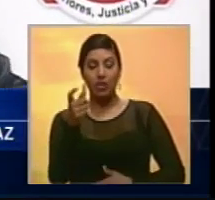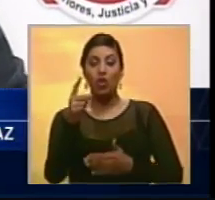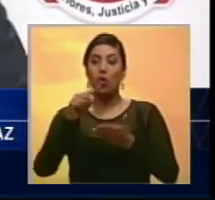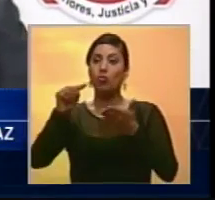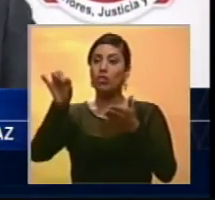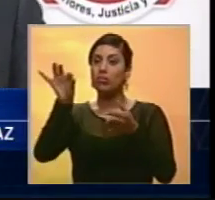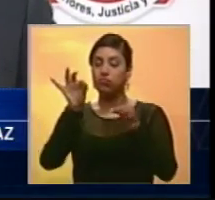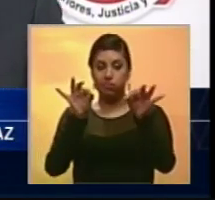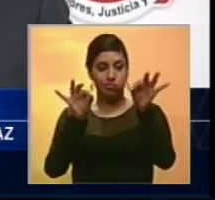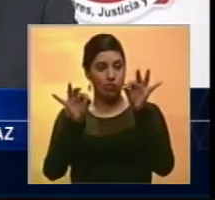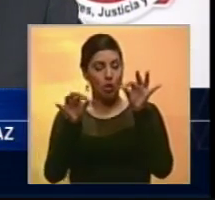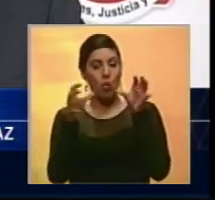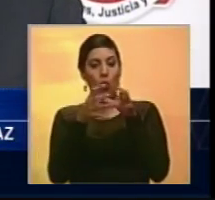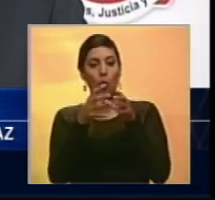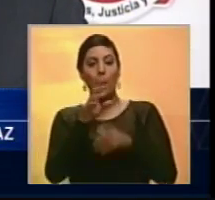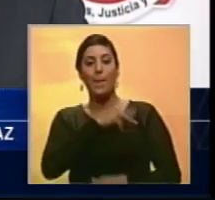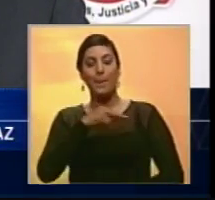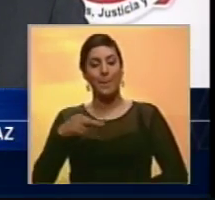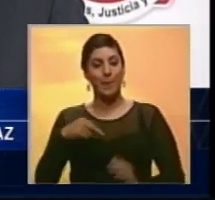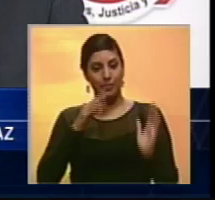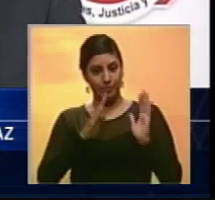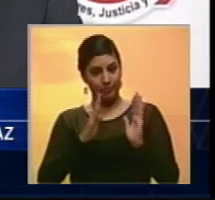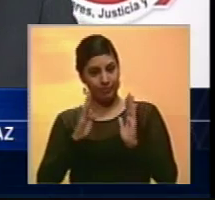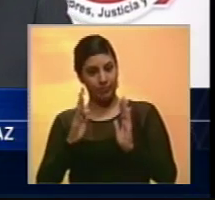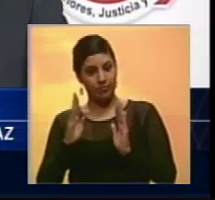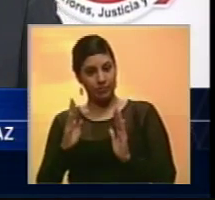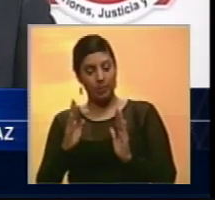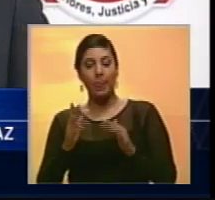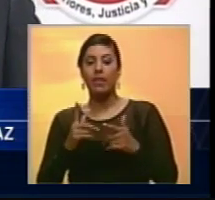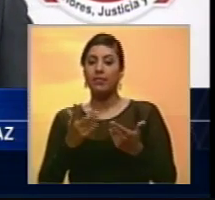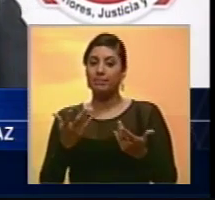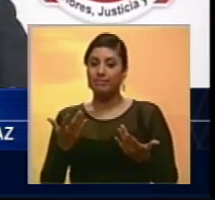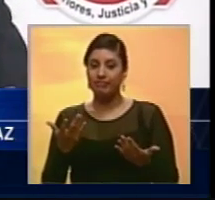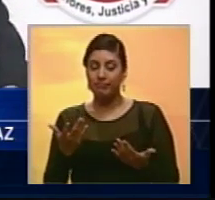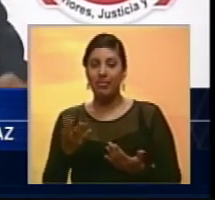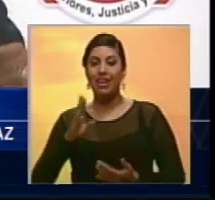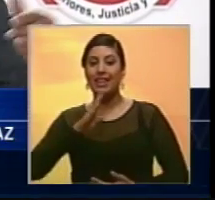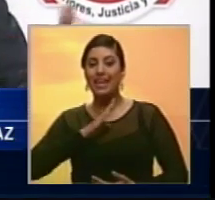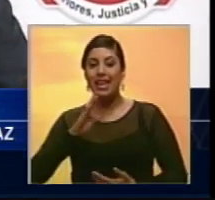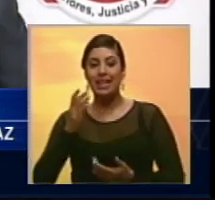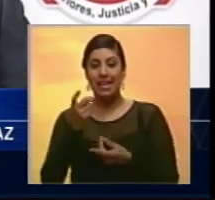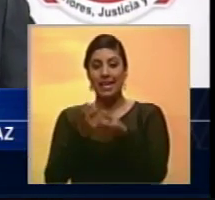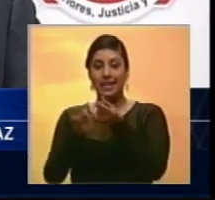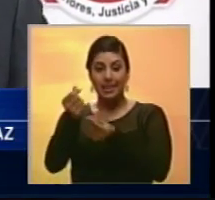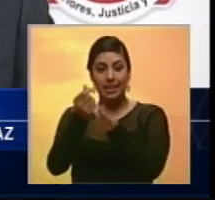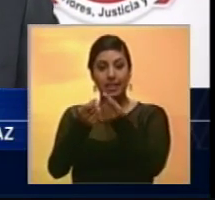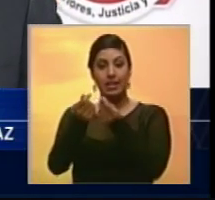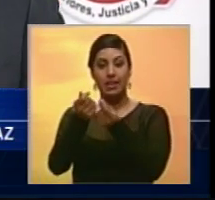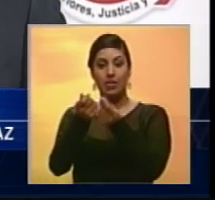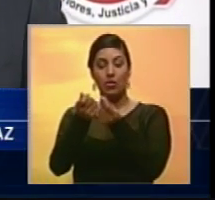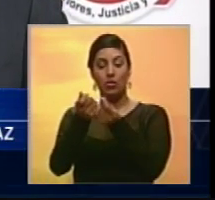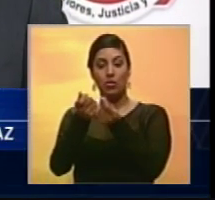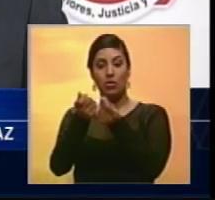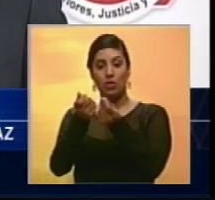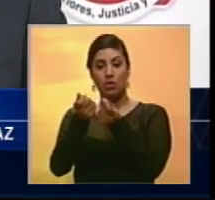contratan grupos de delincuencia organizada en donde han sacado el dinero